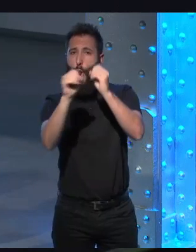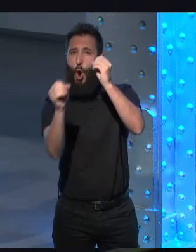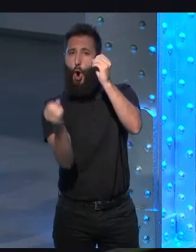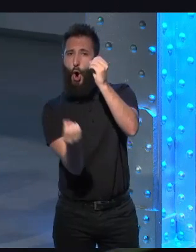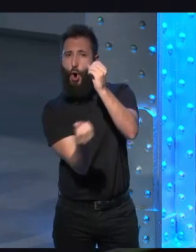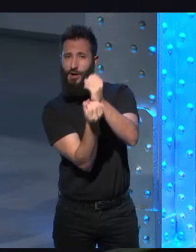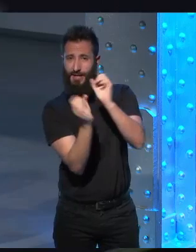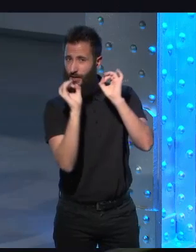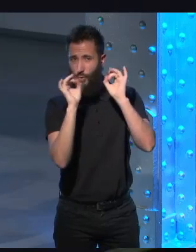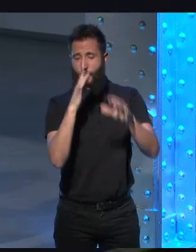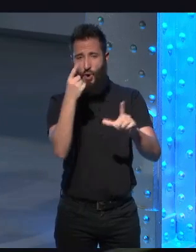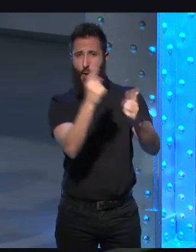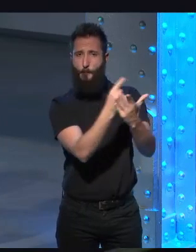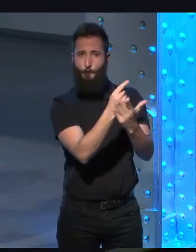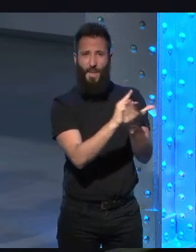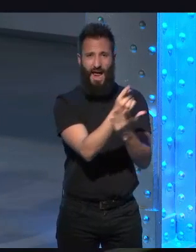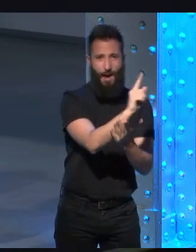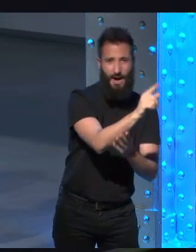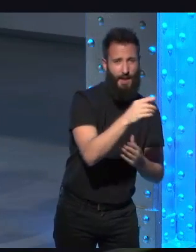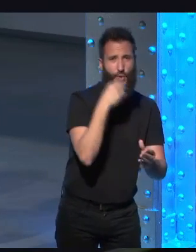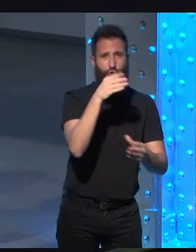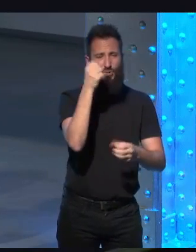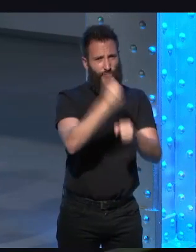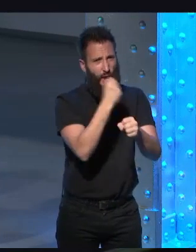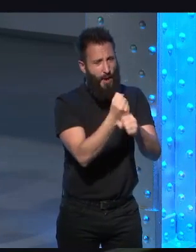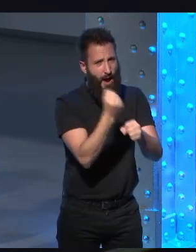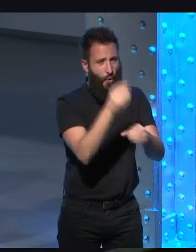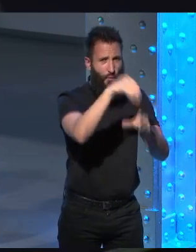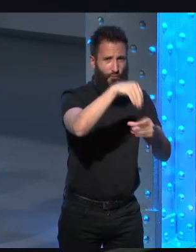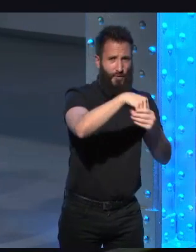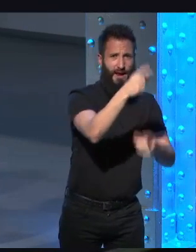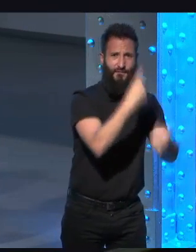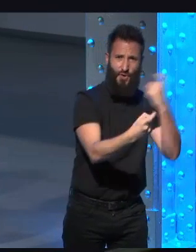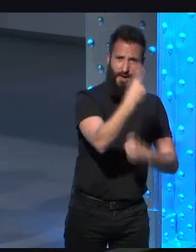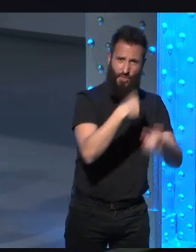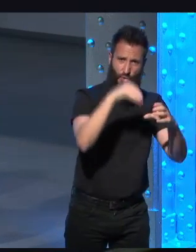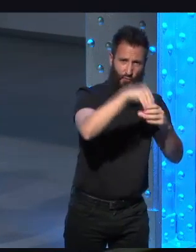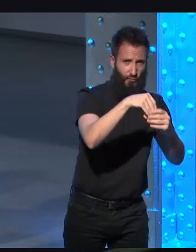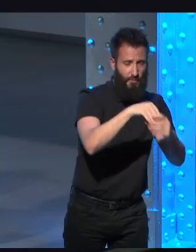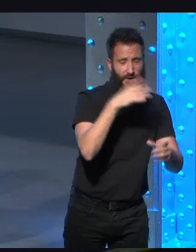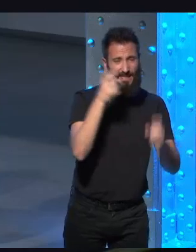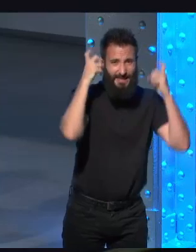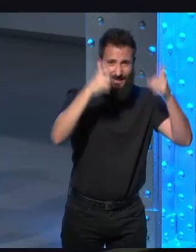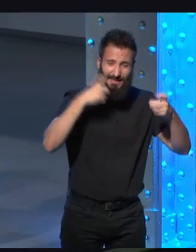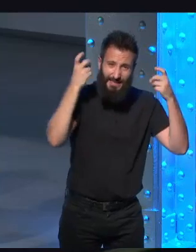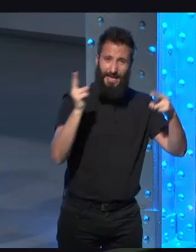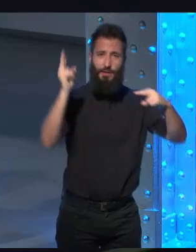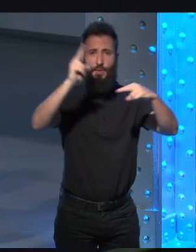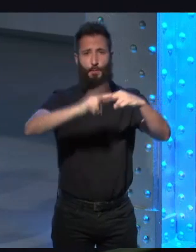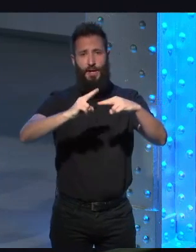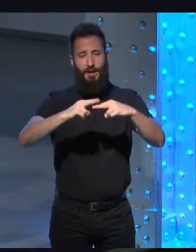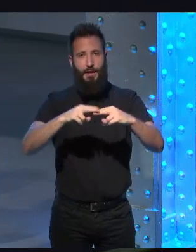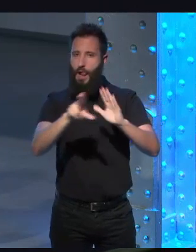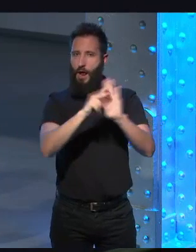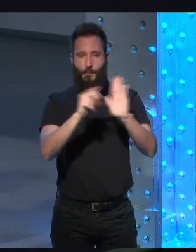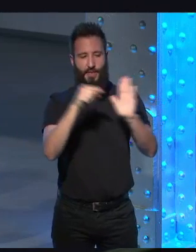mapas. O sea, unos mapas un poco más elaborados, con más información, etcétera. Pero que el punto de enganche siempre sea el primer arranque, ¿no? El